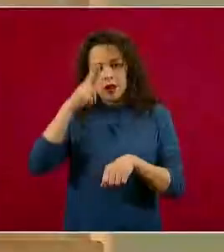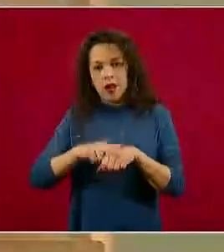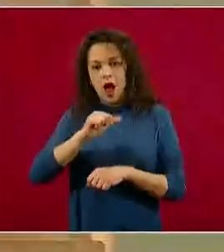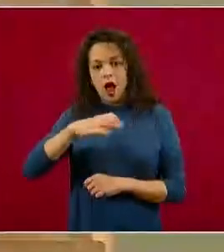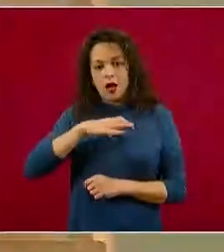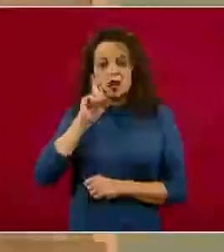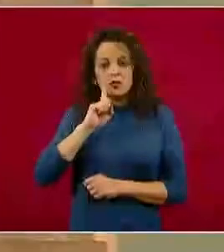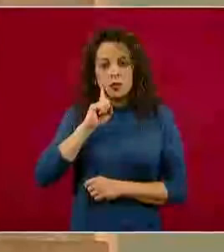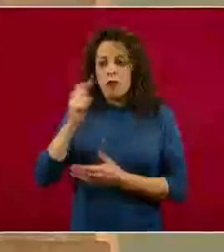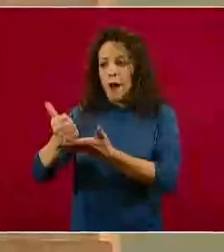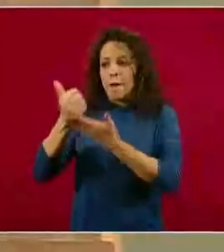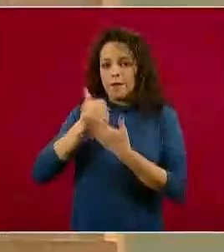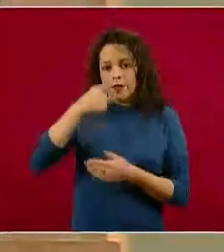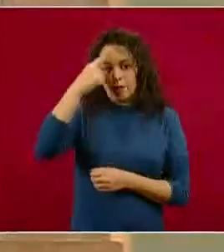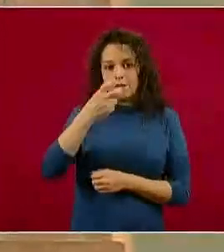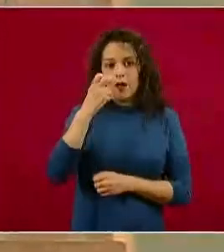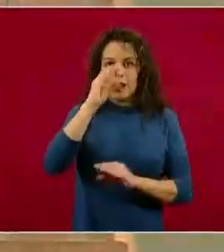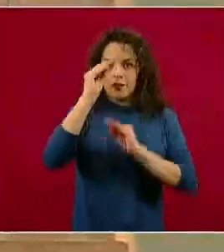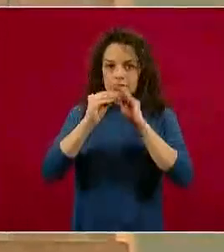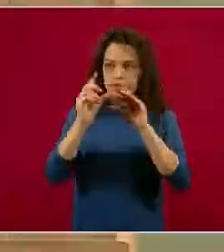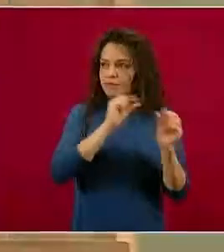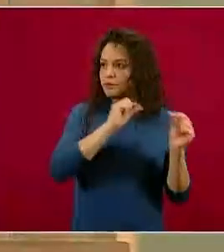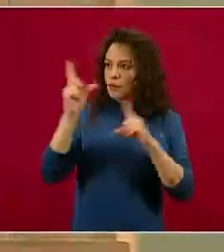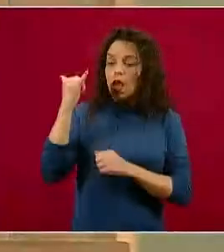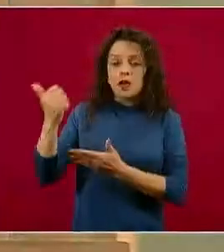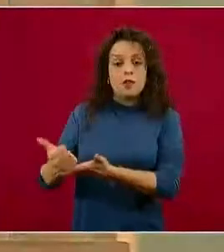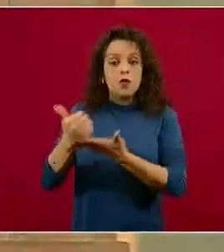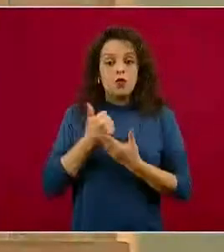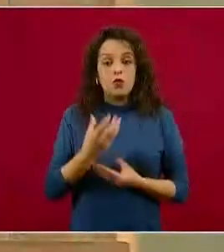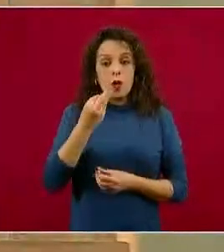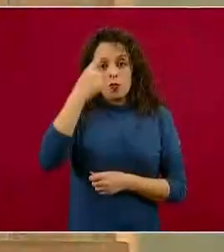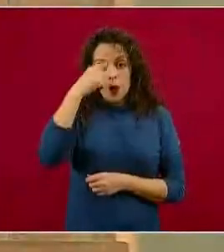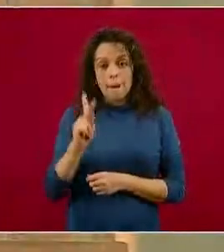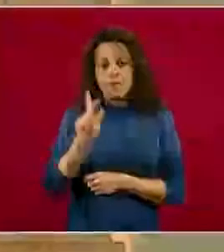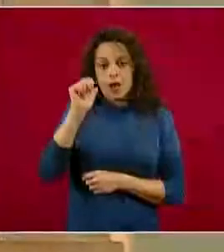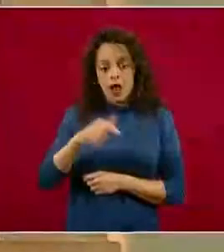preparar esto, pero también por ayudarme a la